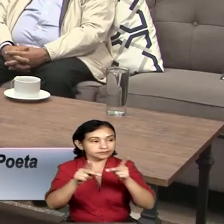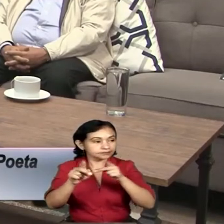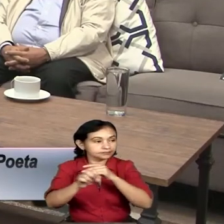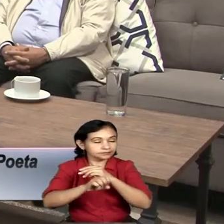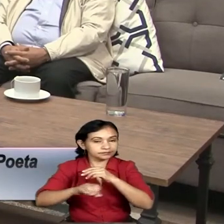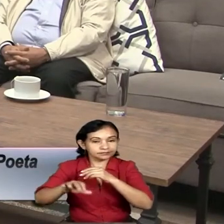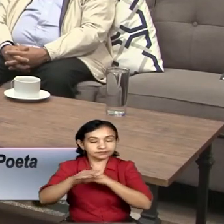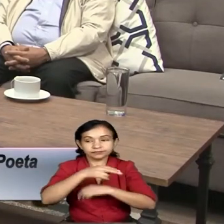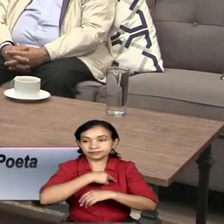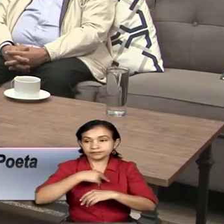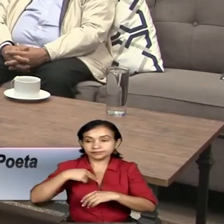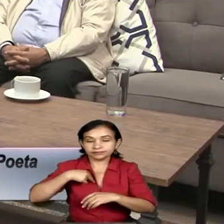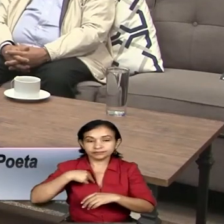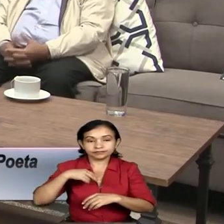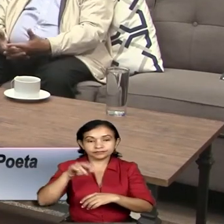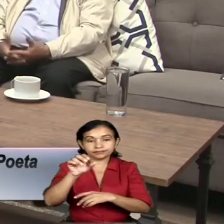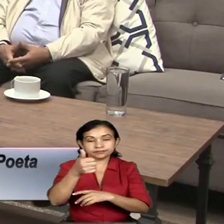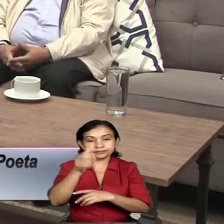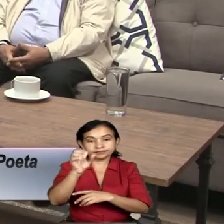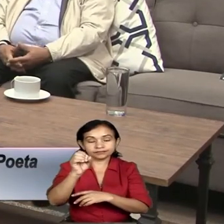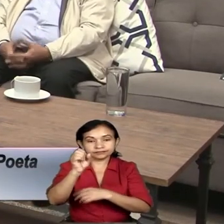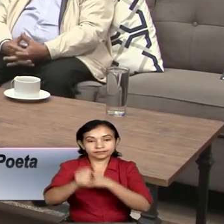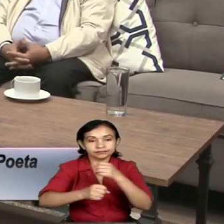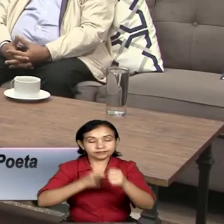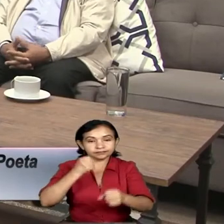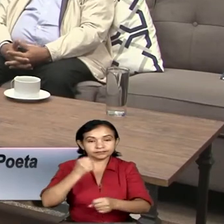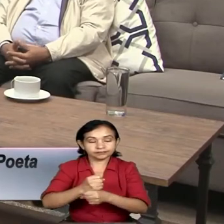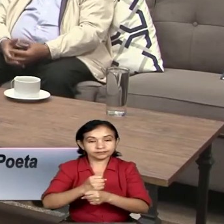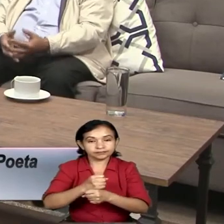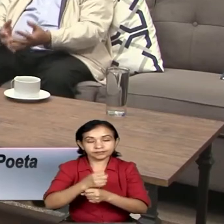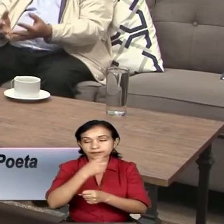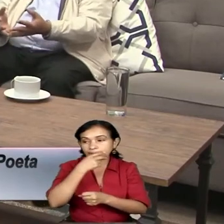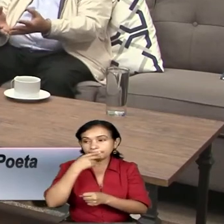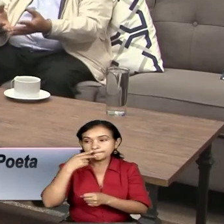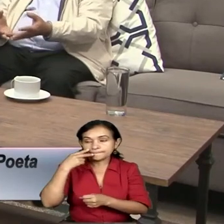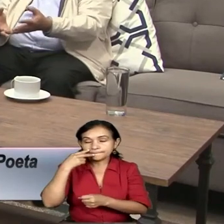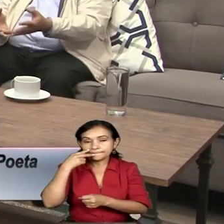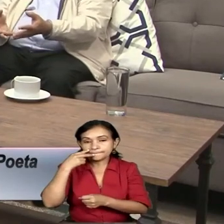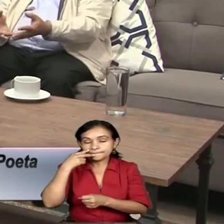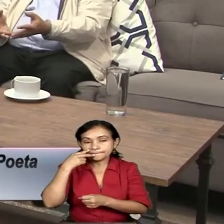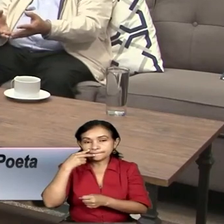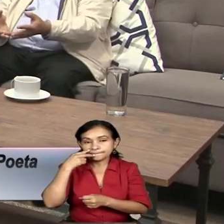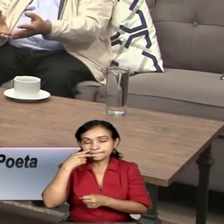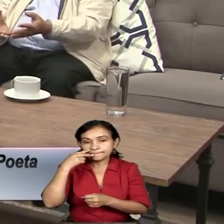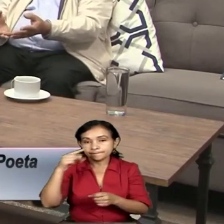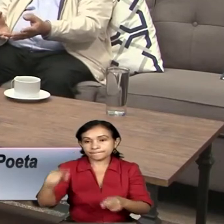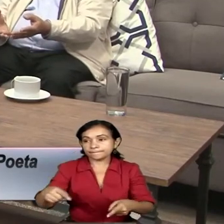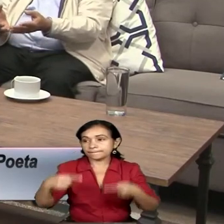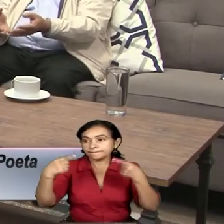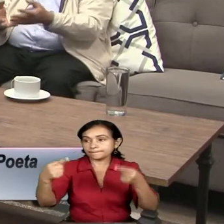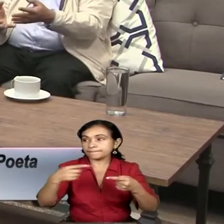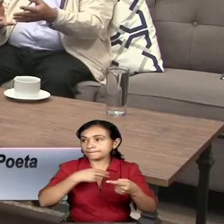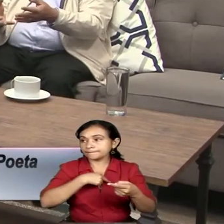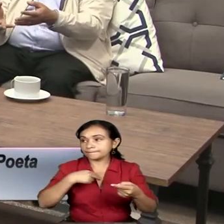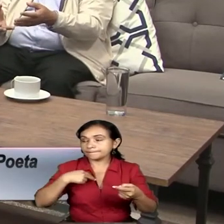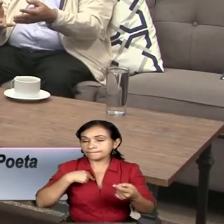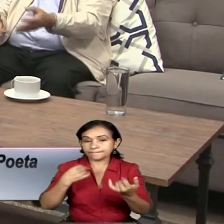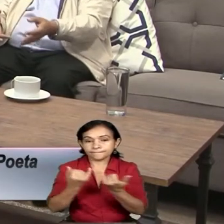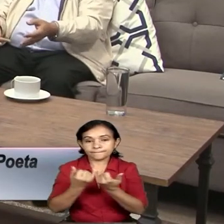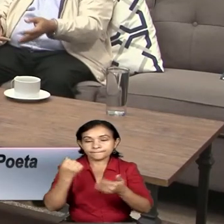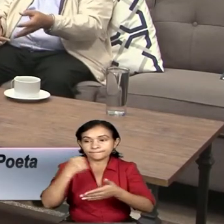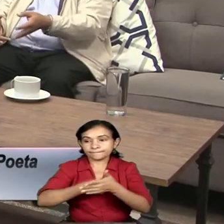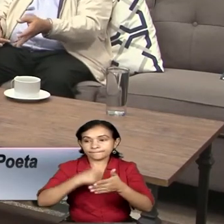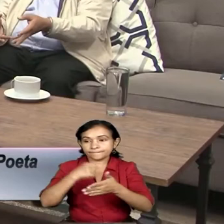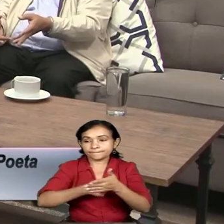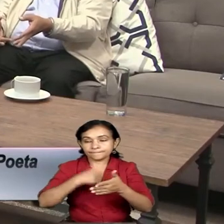hace casi 60 años mi padre decía que contra esas fuerzas retrógradas son las que va a tener que luchar un